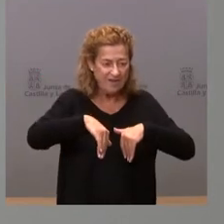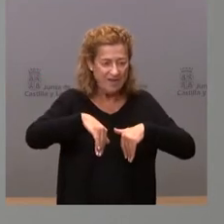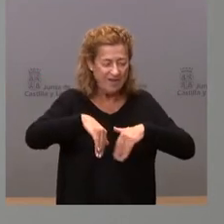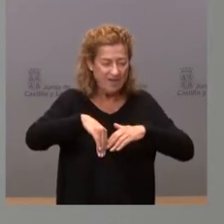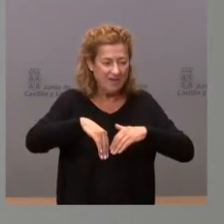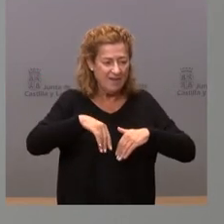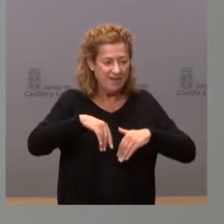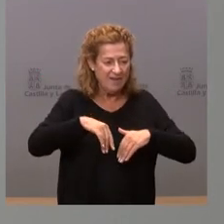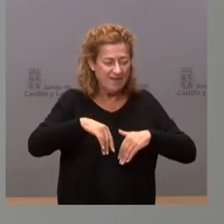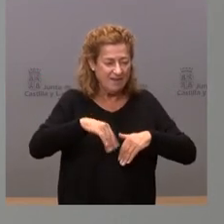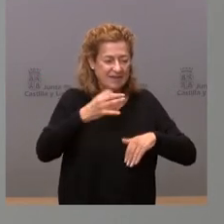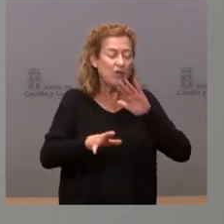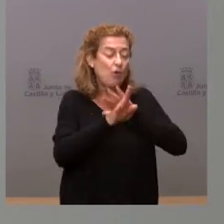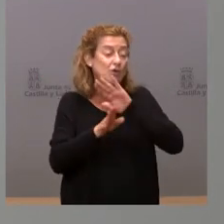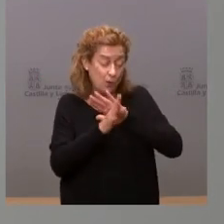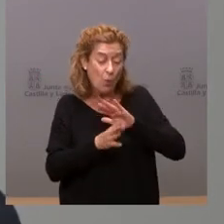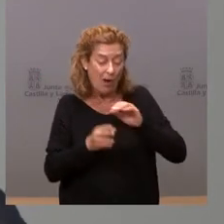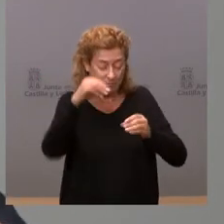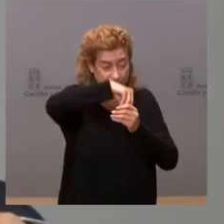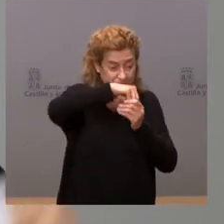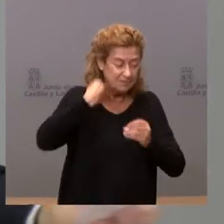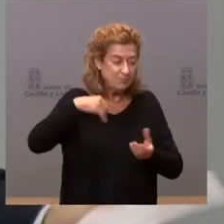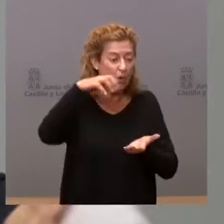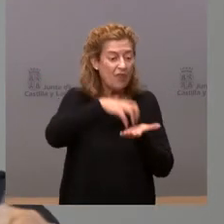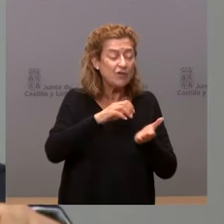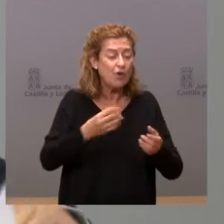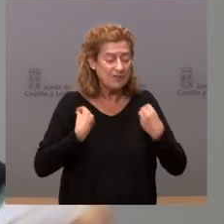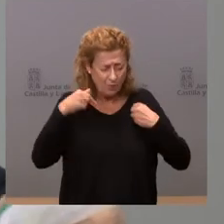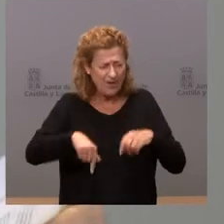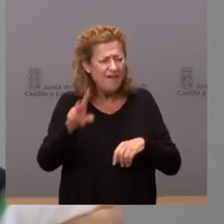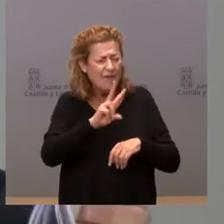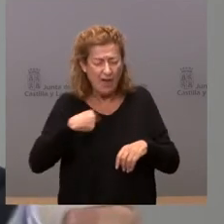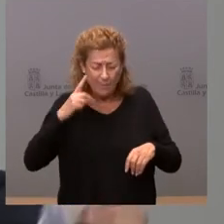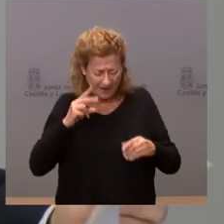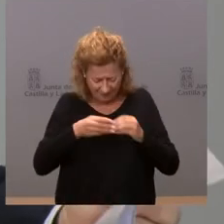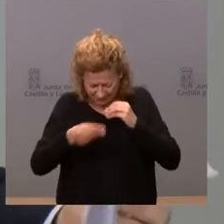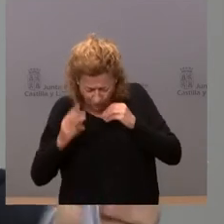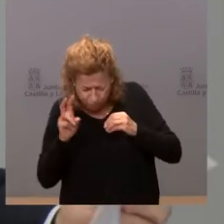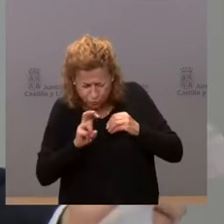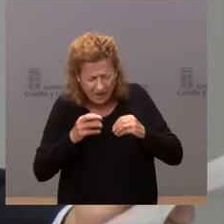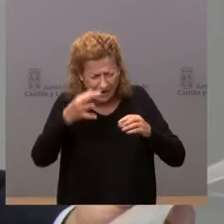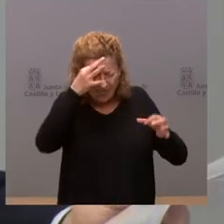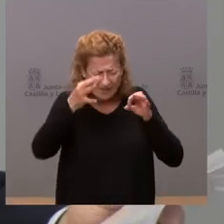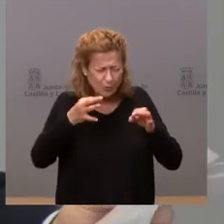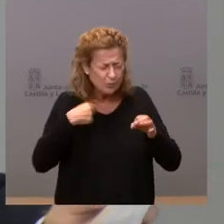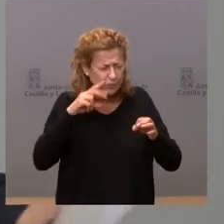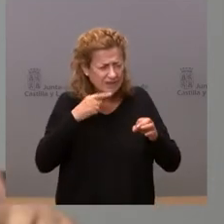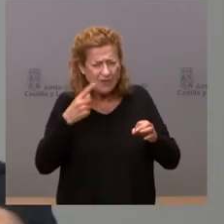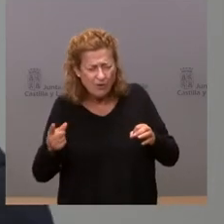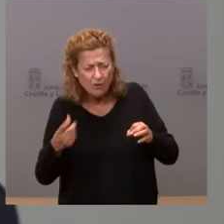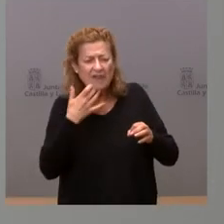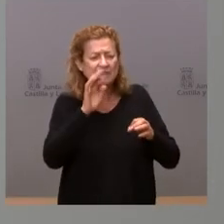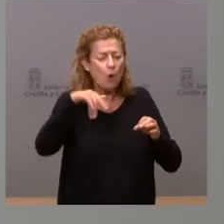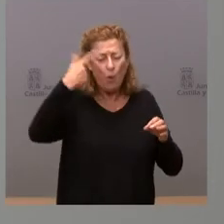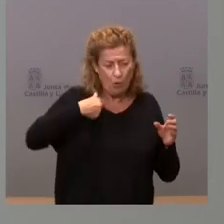se sigan realizando los centros de salud en valladolid si encuentro el datos él se lo digo exactamente y si no se lo